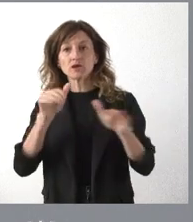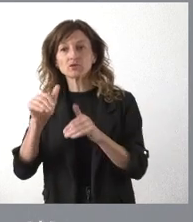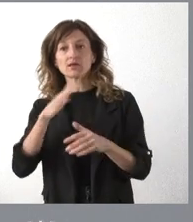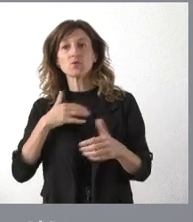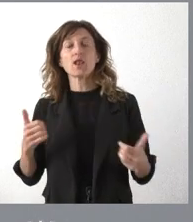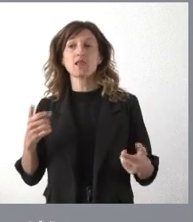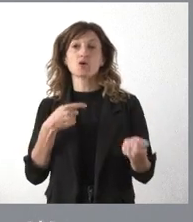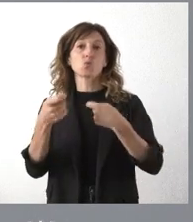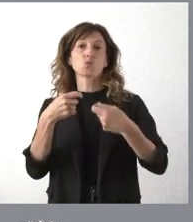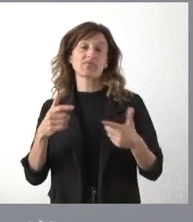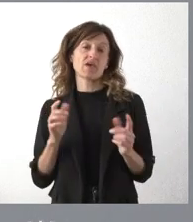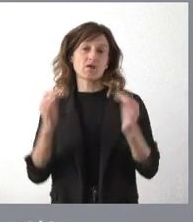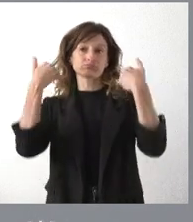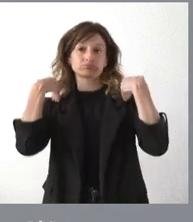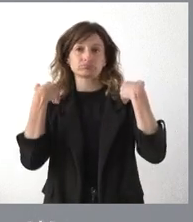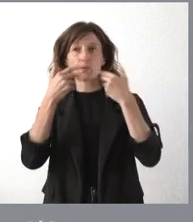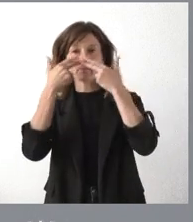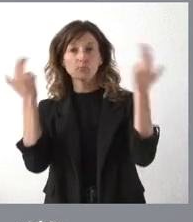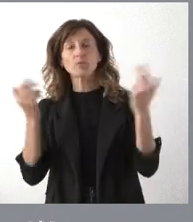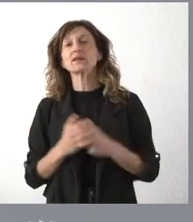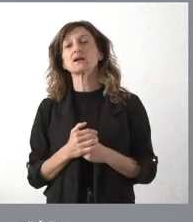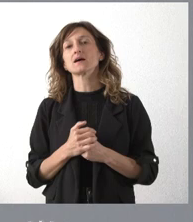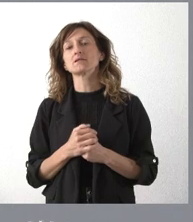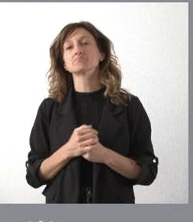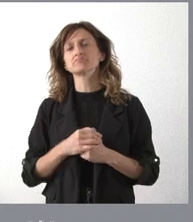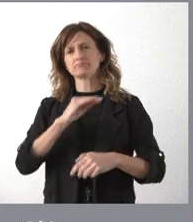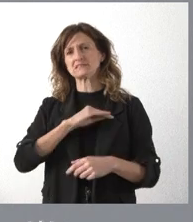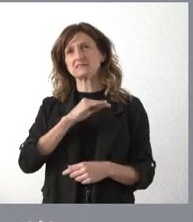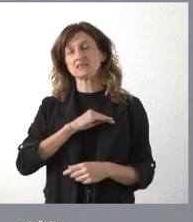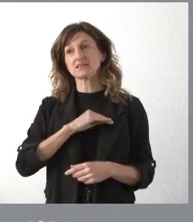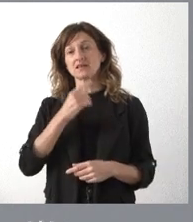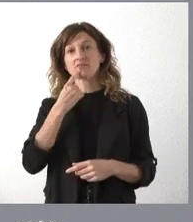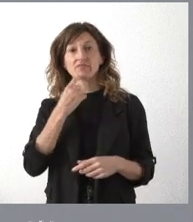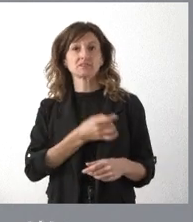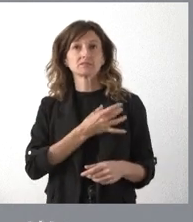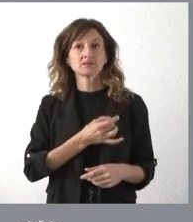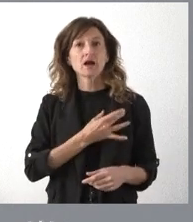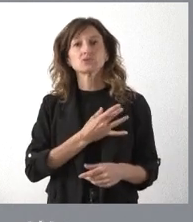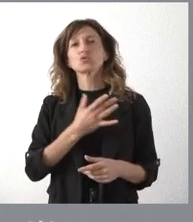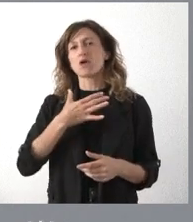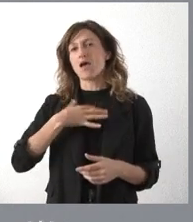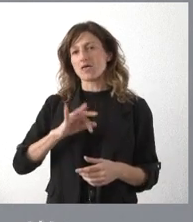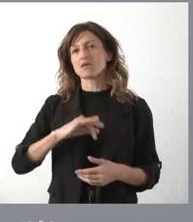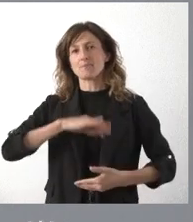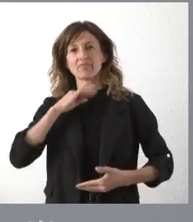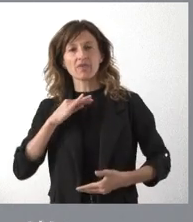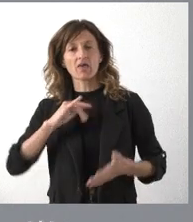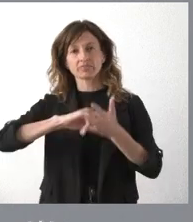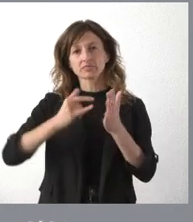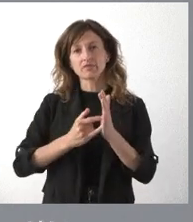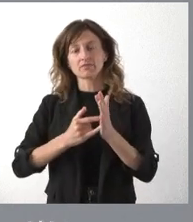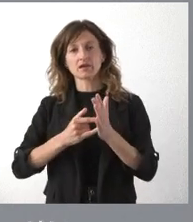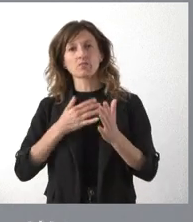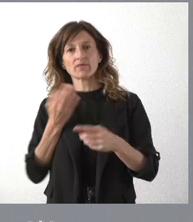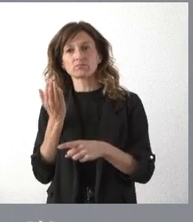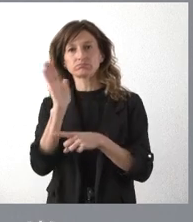pública y son bastantes y en muchos de ellos pueden concurrir los agentes del diálogo social y tienen mucha capacidad técnica y profesional para poder presentarse